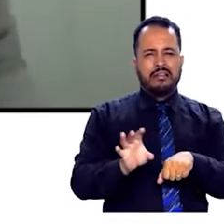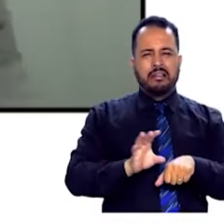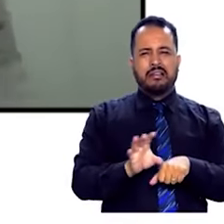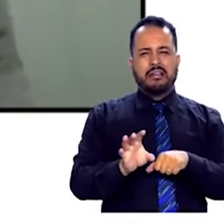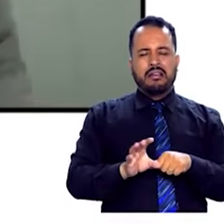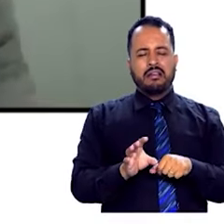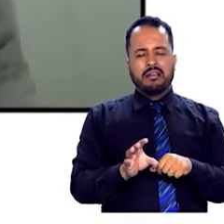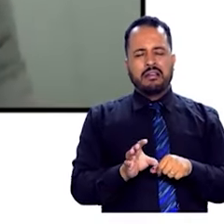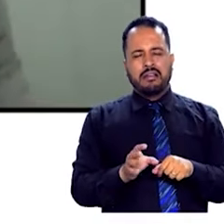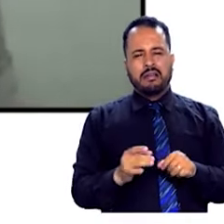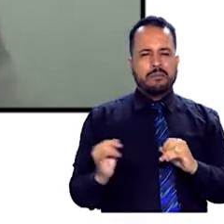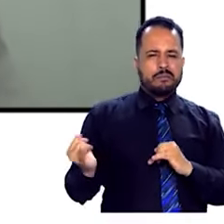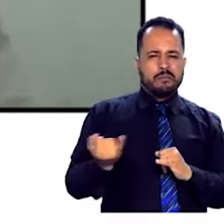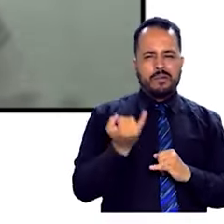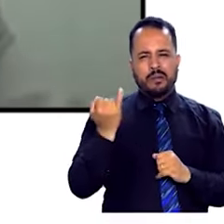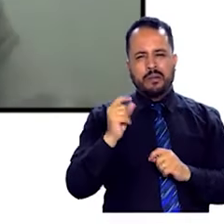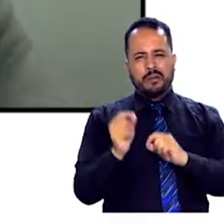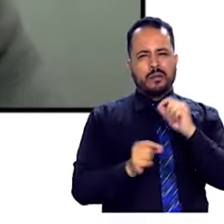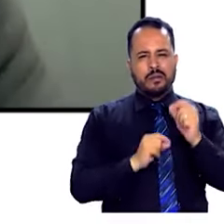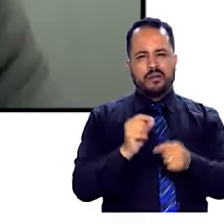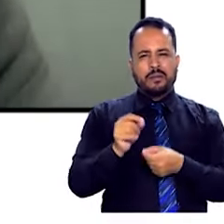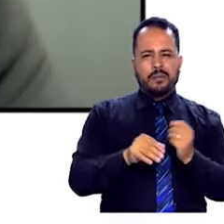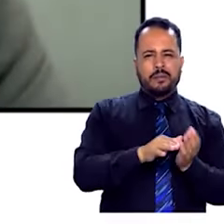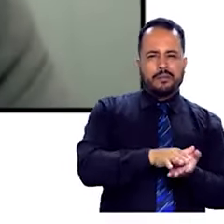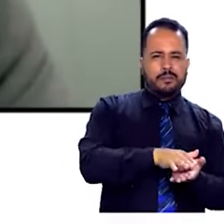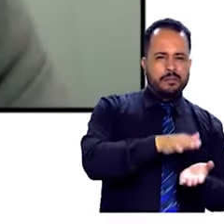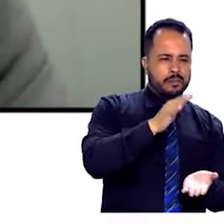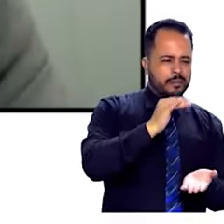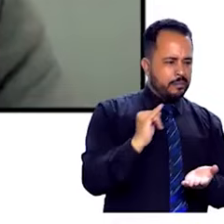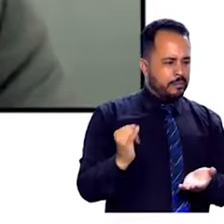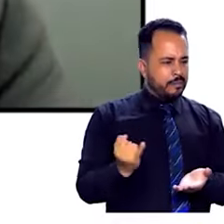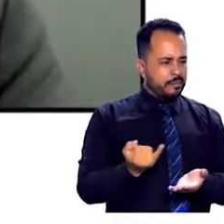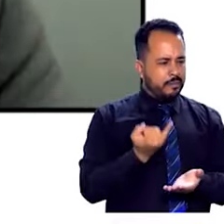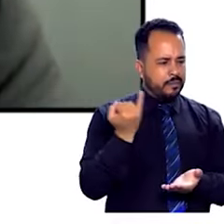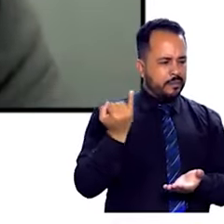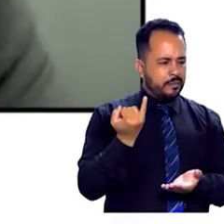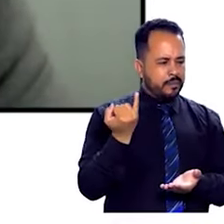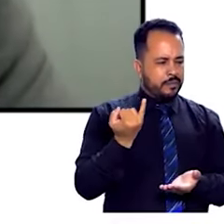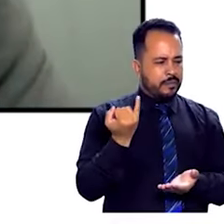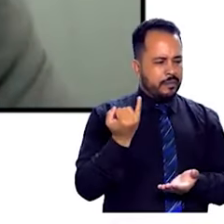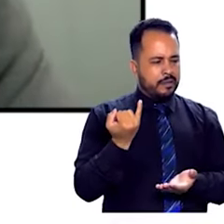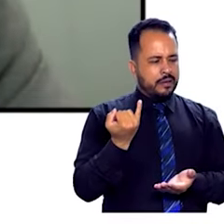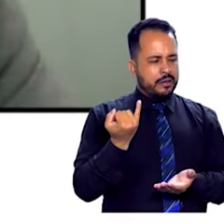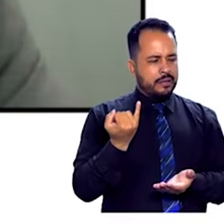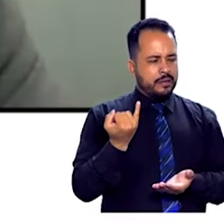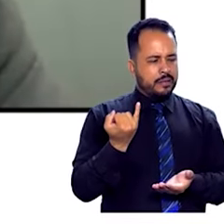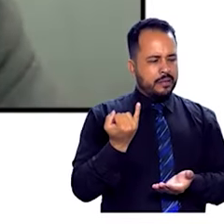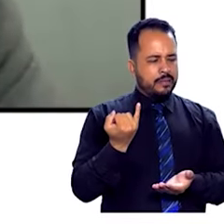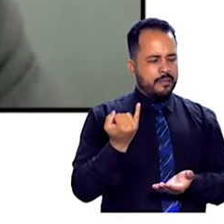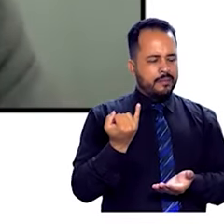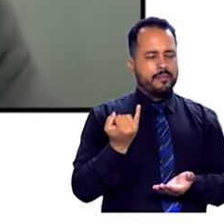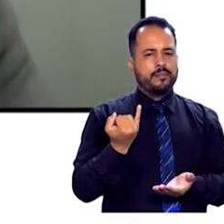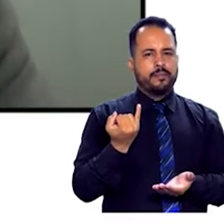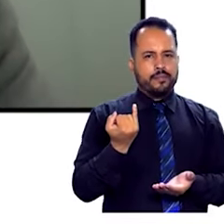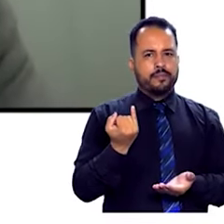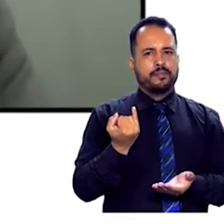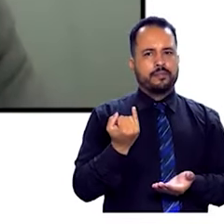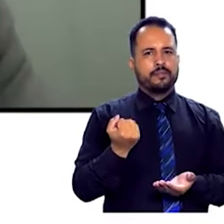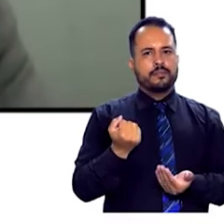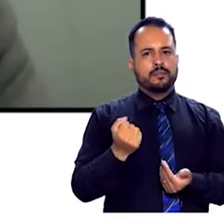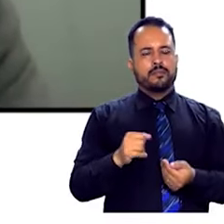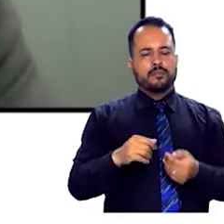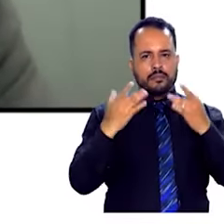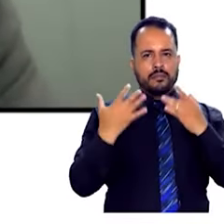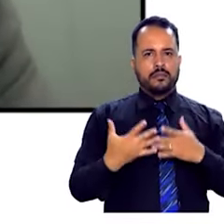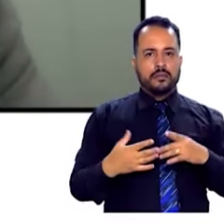la importancia que proyecta sobre la comunid su conjunto tenemos una situación de gravedad institucional a la corte